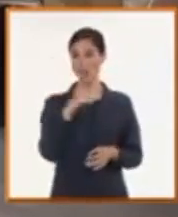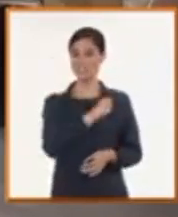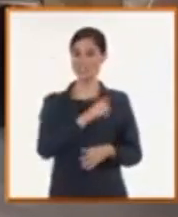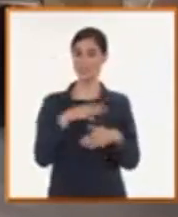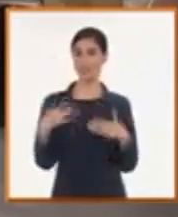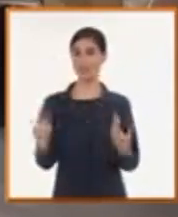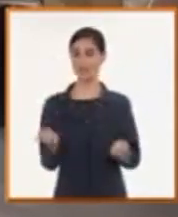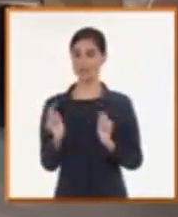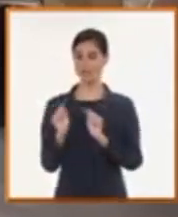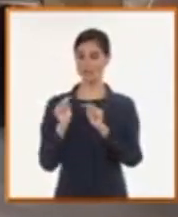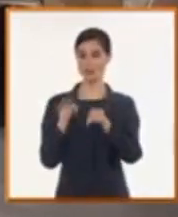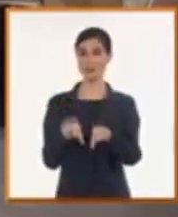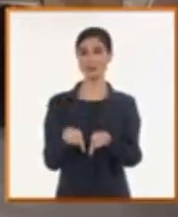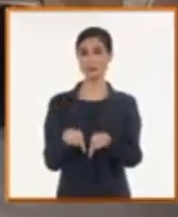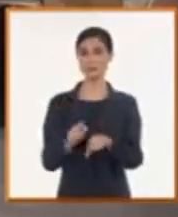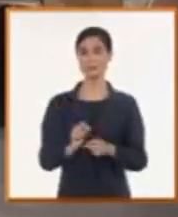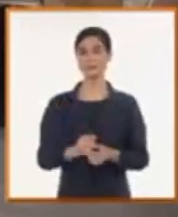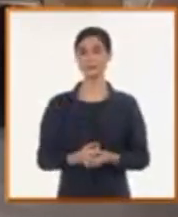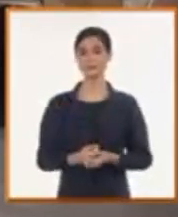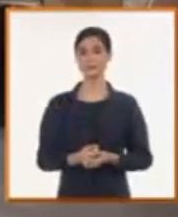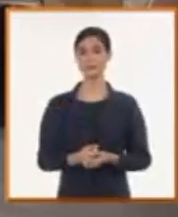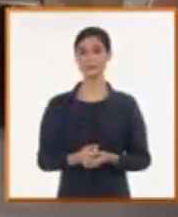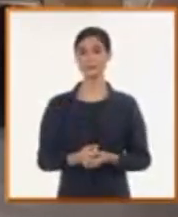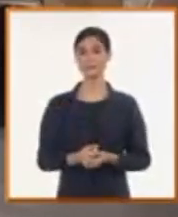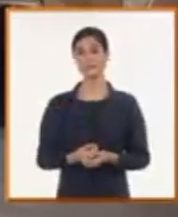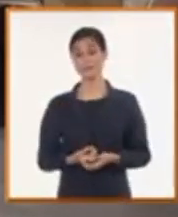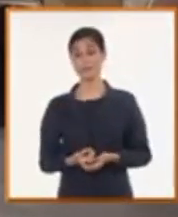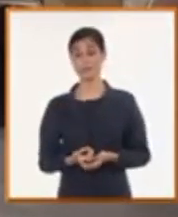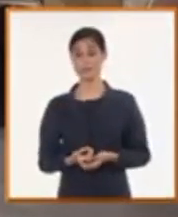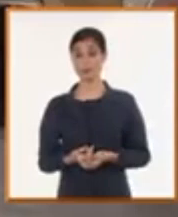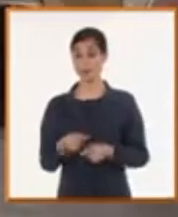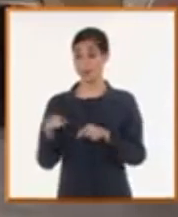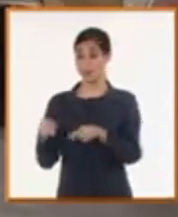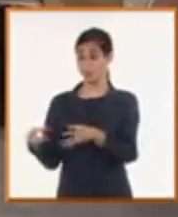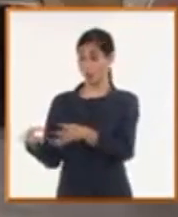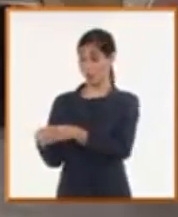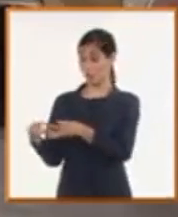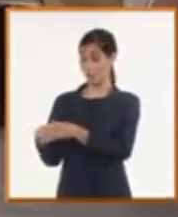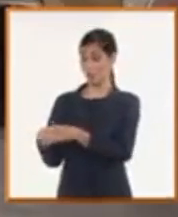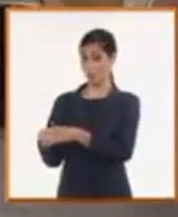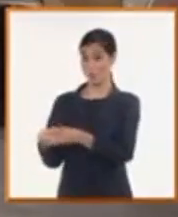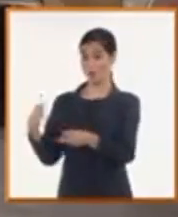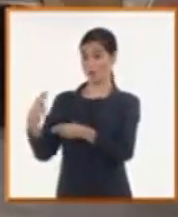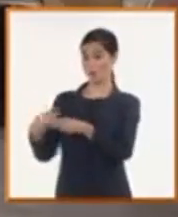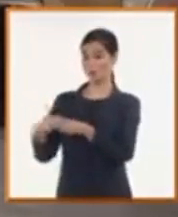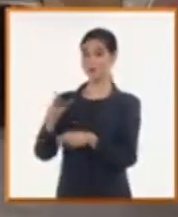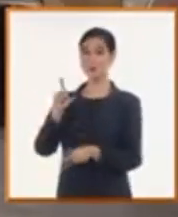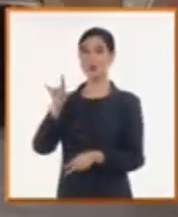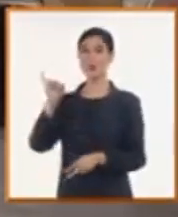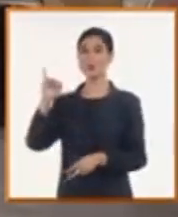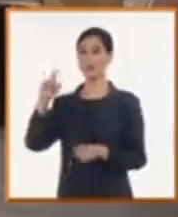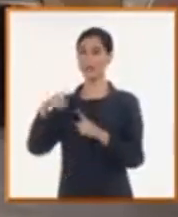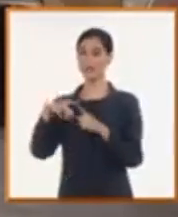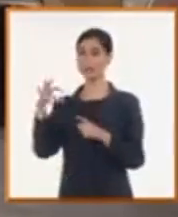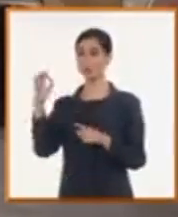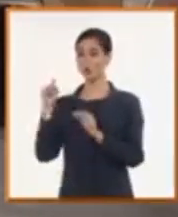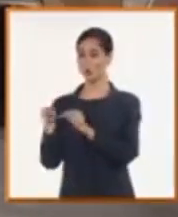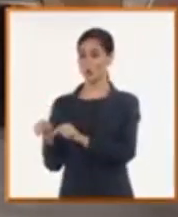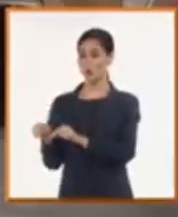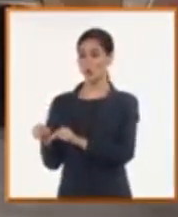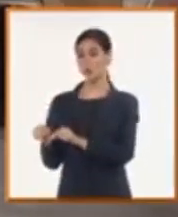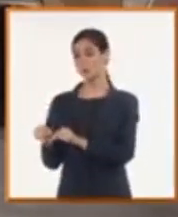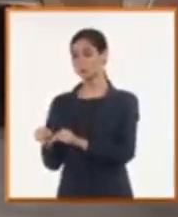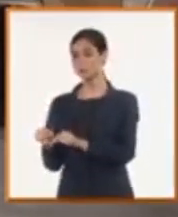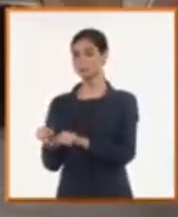ahí, la historia comenzó a variar, no solo en el campo de batalla, sino también en las negociaciones. Yo, a la amplia